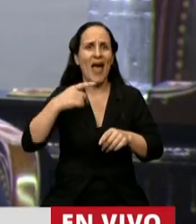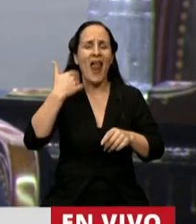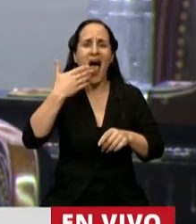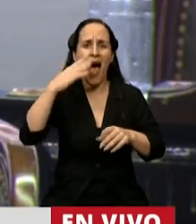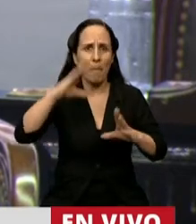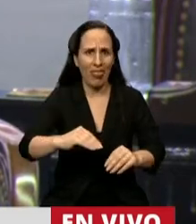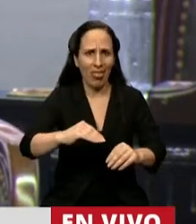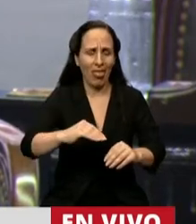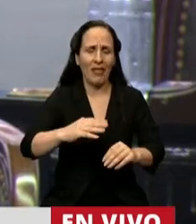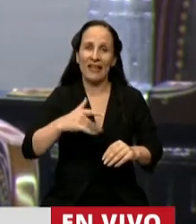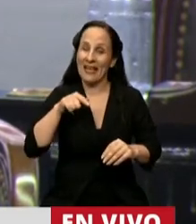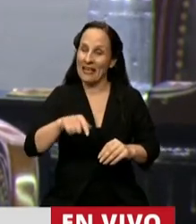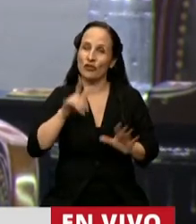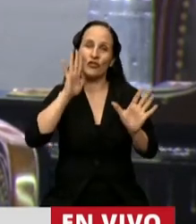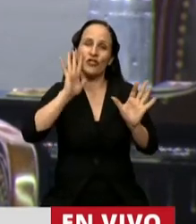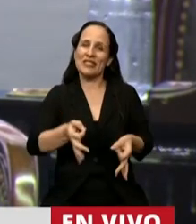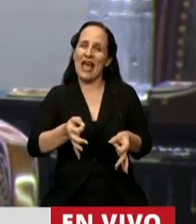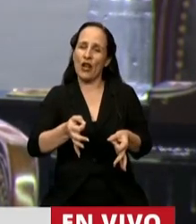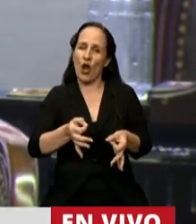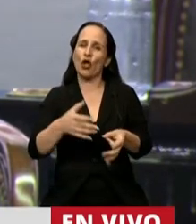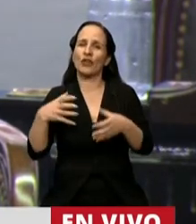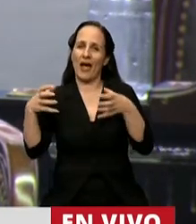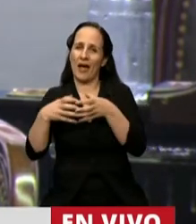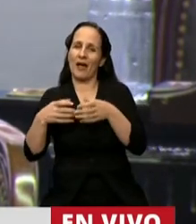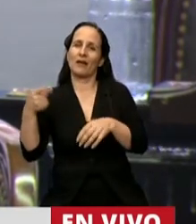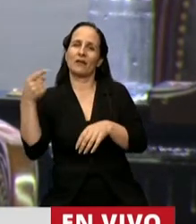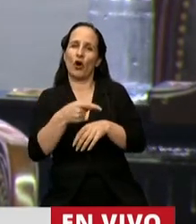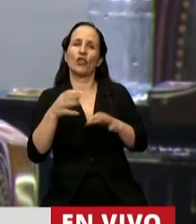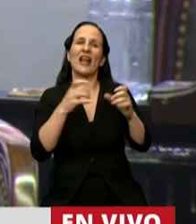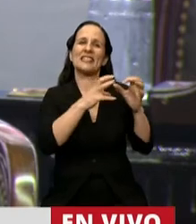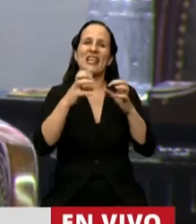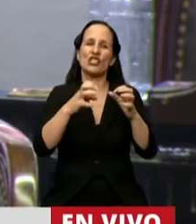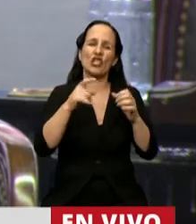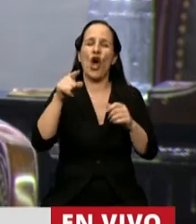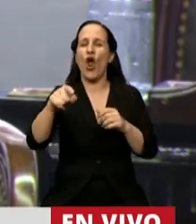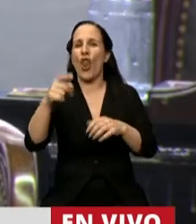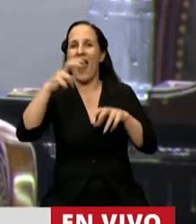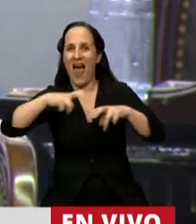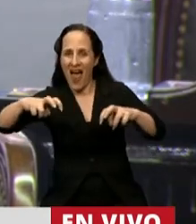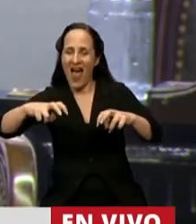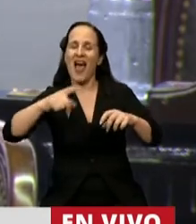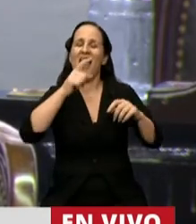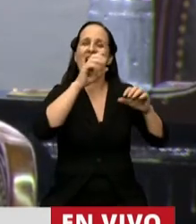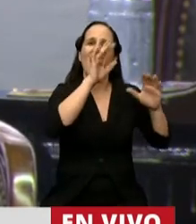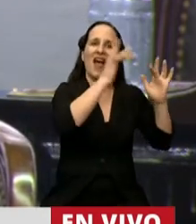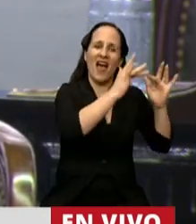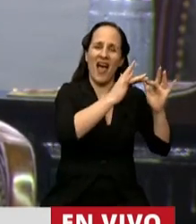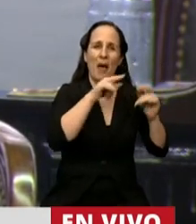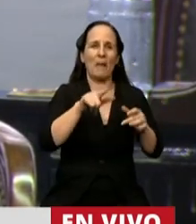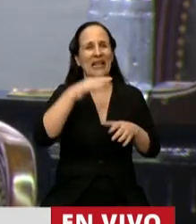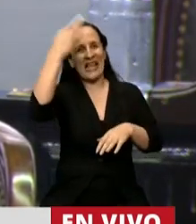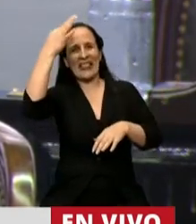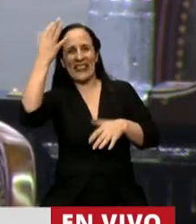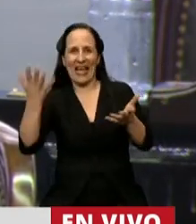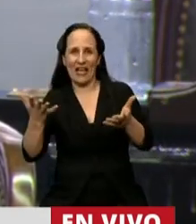esto habla a las claras y justifica nuestra oposición a estas sesiones mixtas, que son una teatralización, que no se le respeta